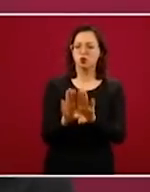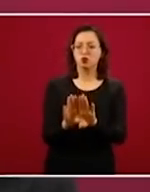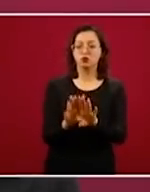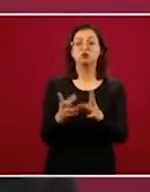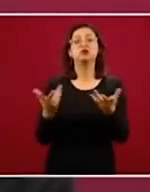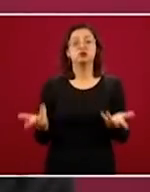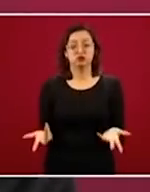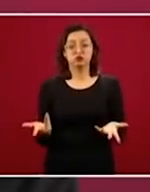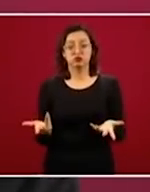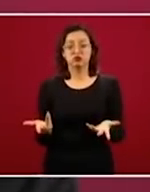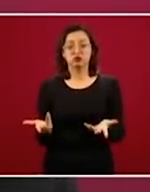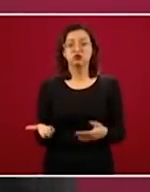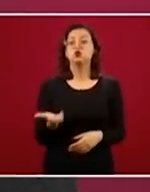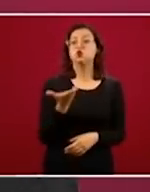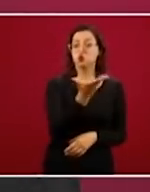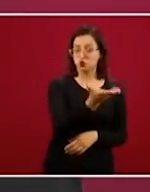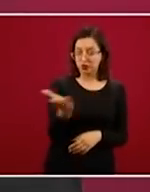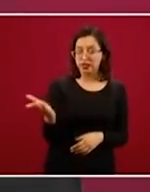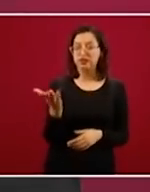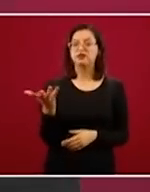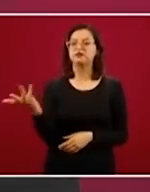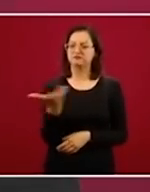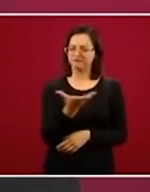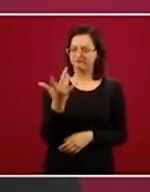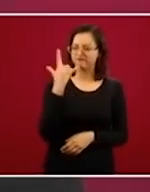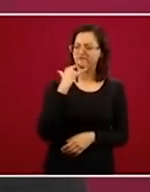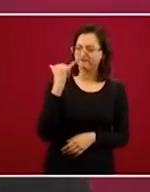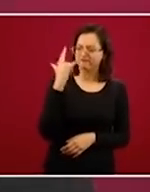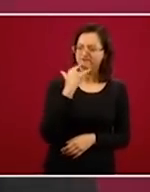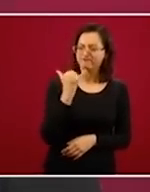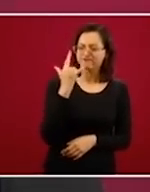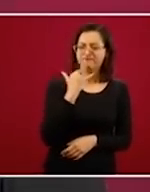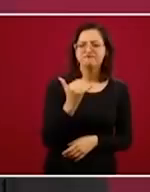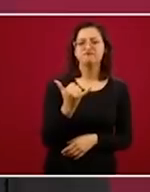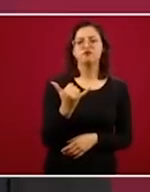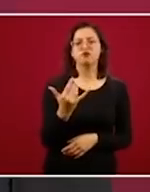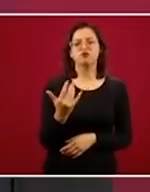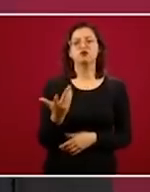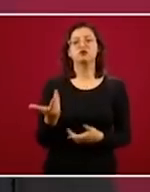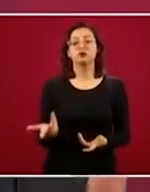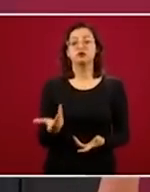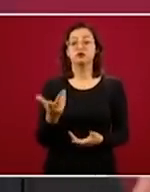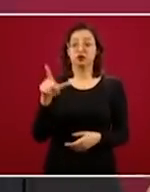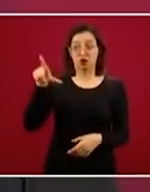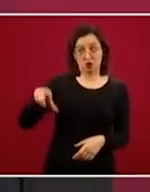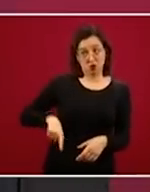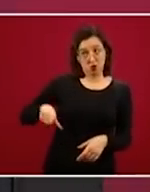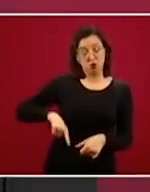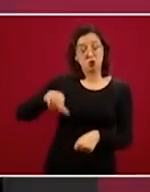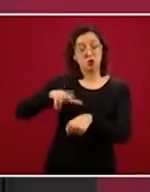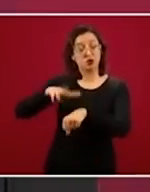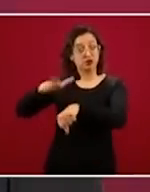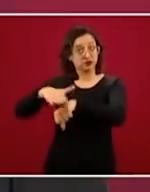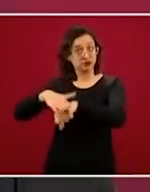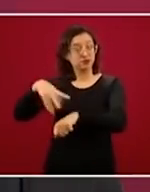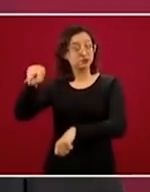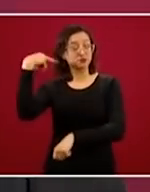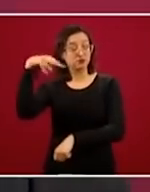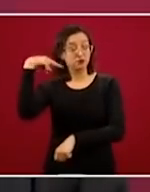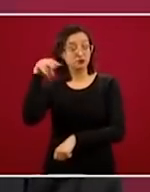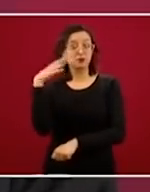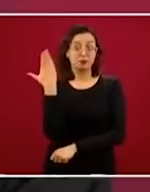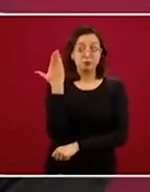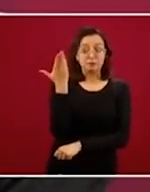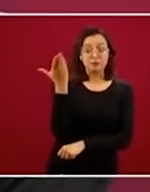programas como los de ustedes y pidiéndole a el gobernador en este caso de veracruz